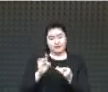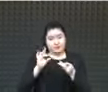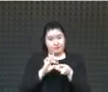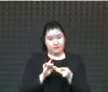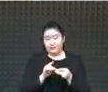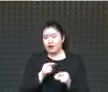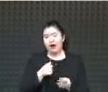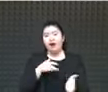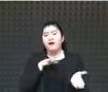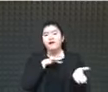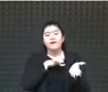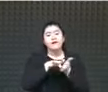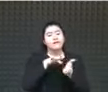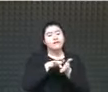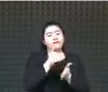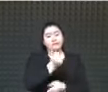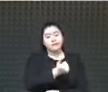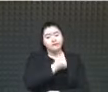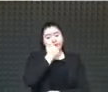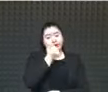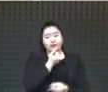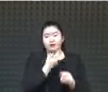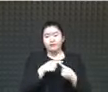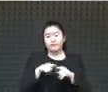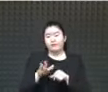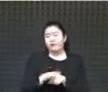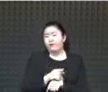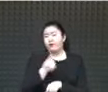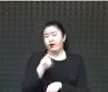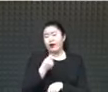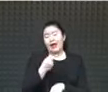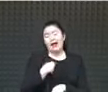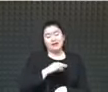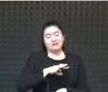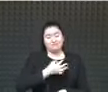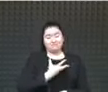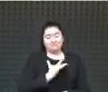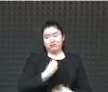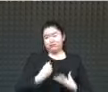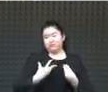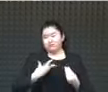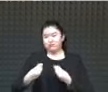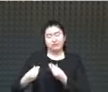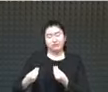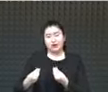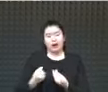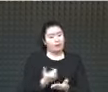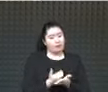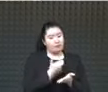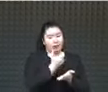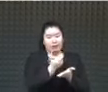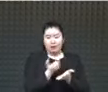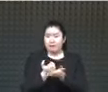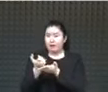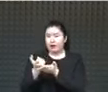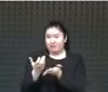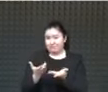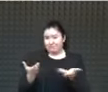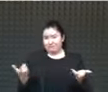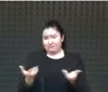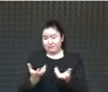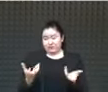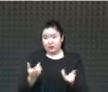a alumnos y alumnas por la contingencia sanitaria en dos exhibiciones y el total